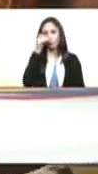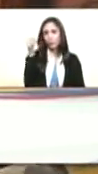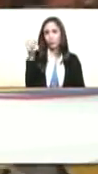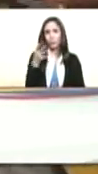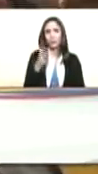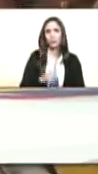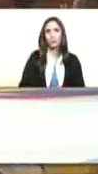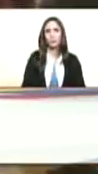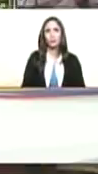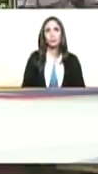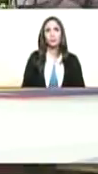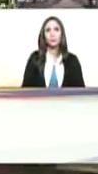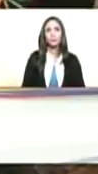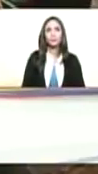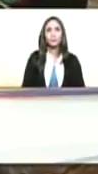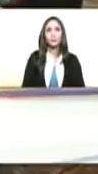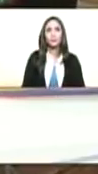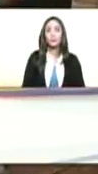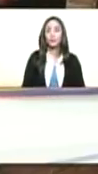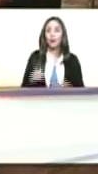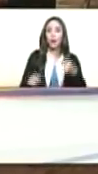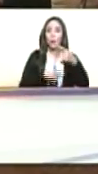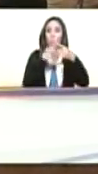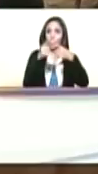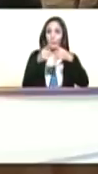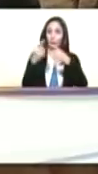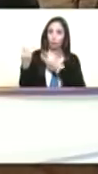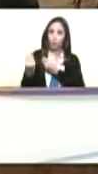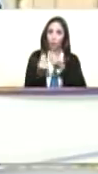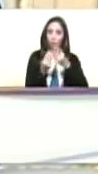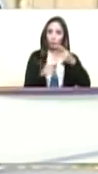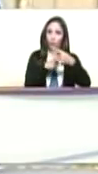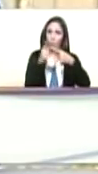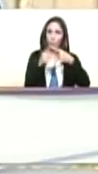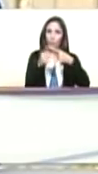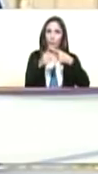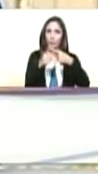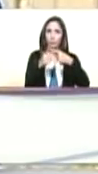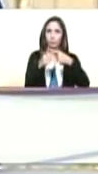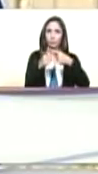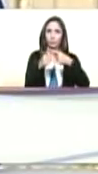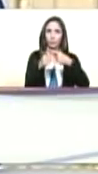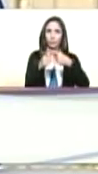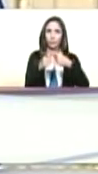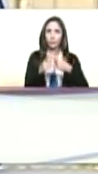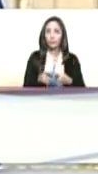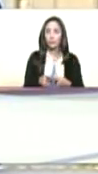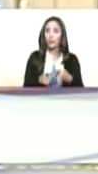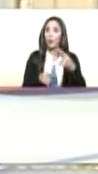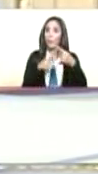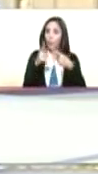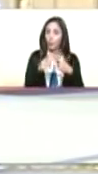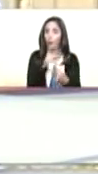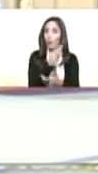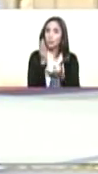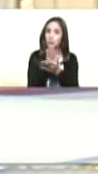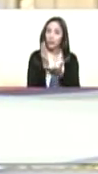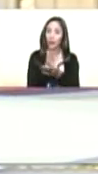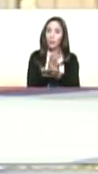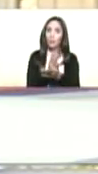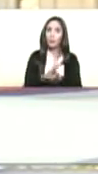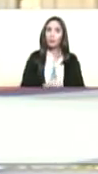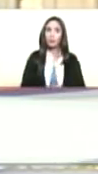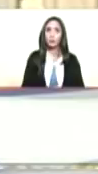Entonces, lo primero, compañero, Freddy Bernal y todos ustedes. Uno debe estar permanentemente, Ernesto